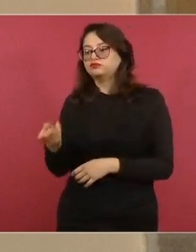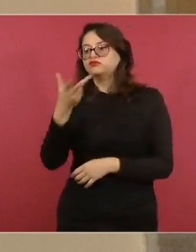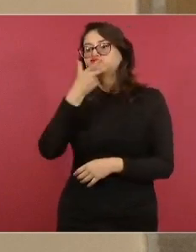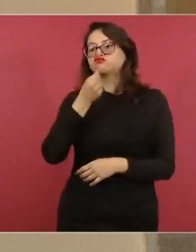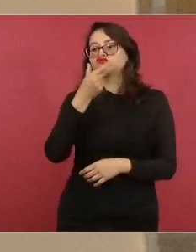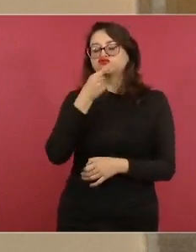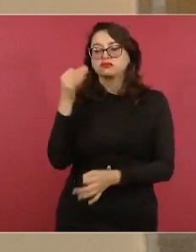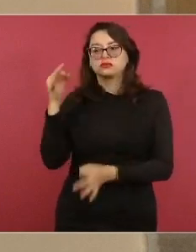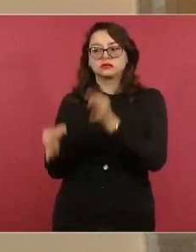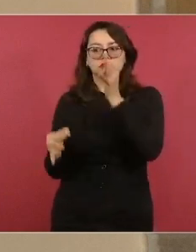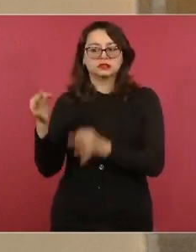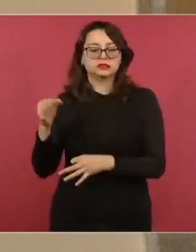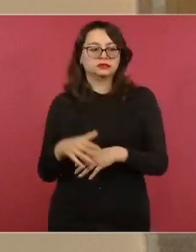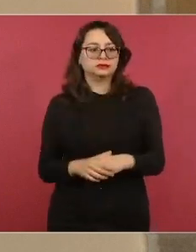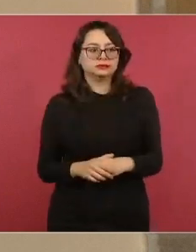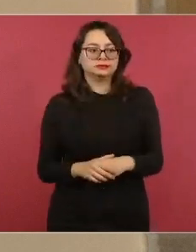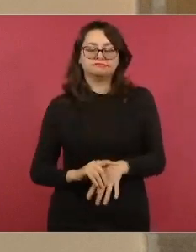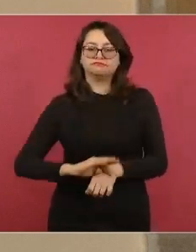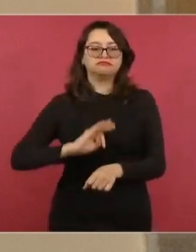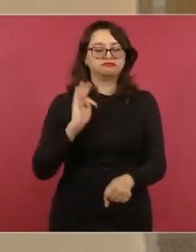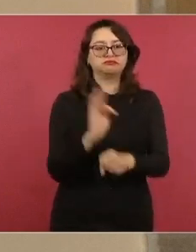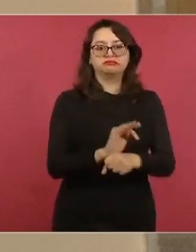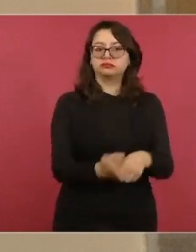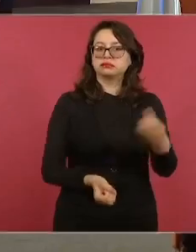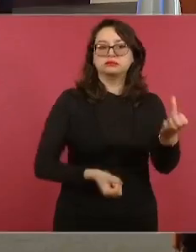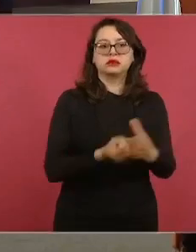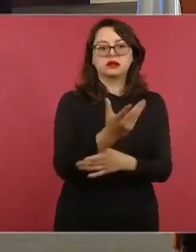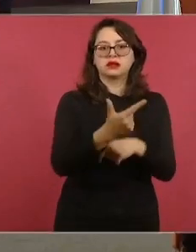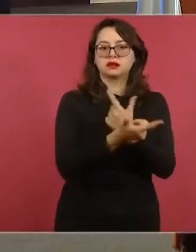del imputado sin embargo